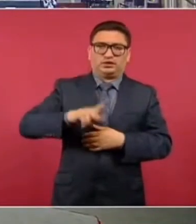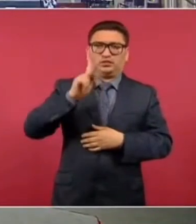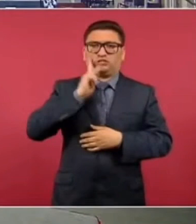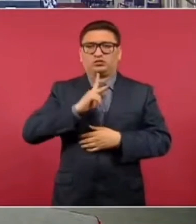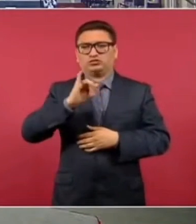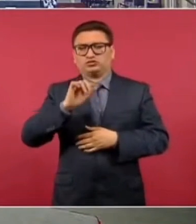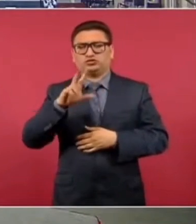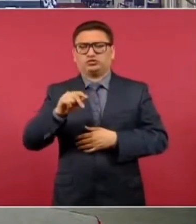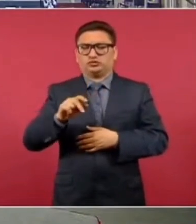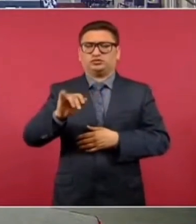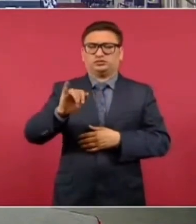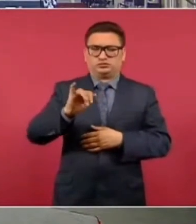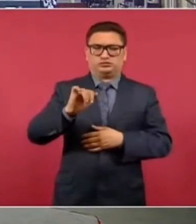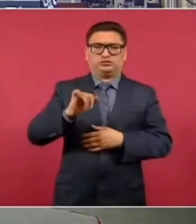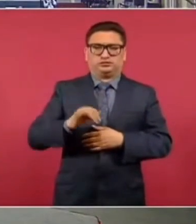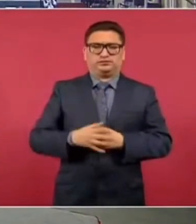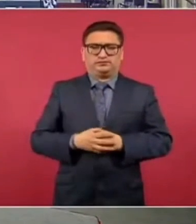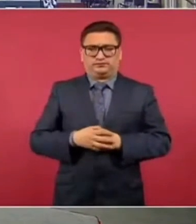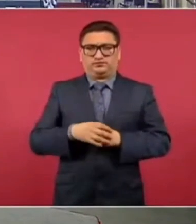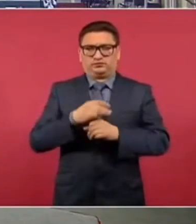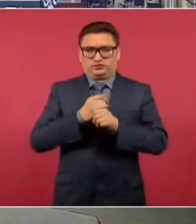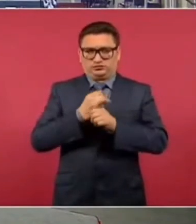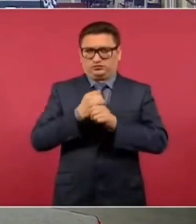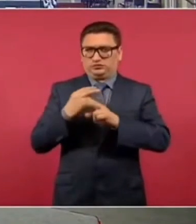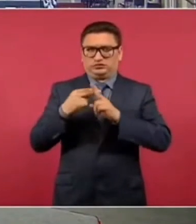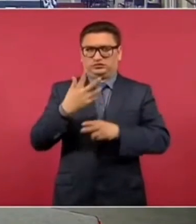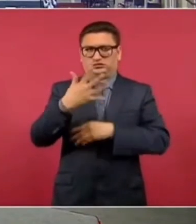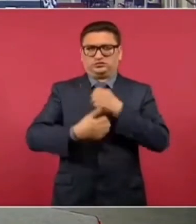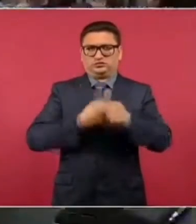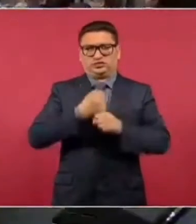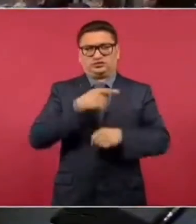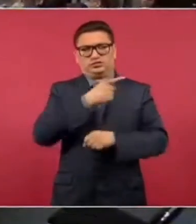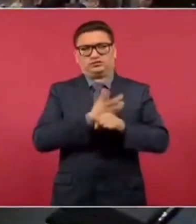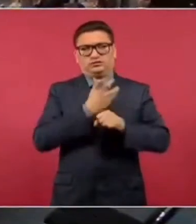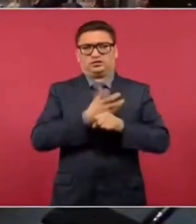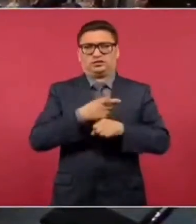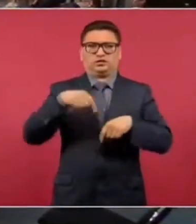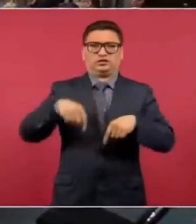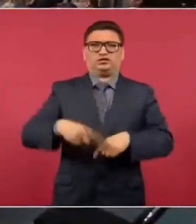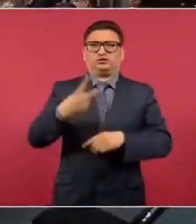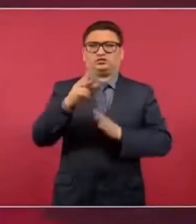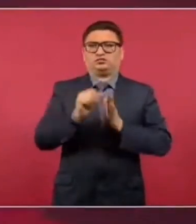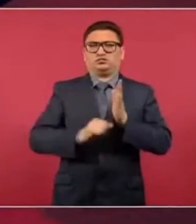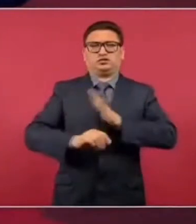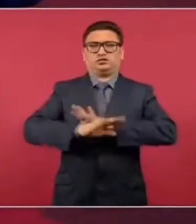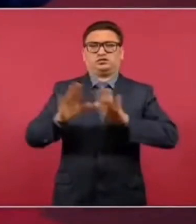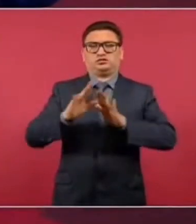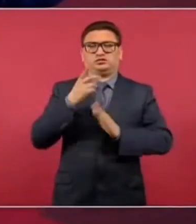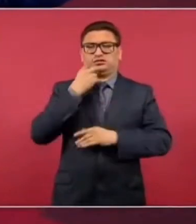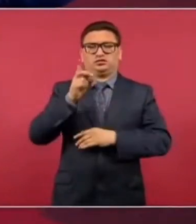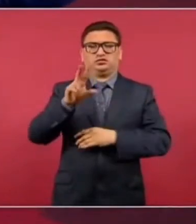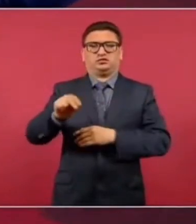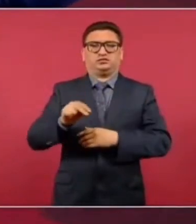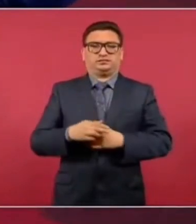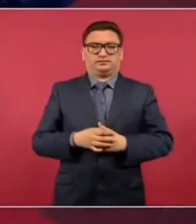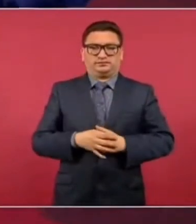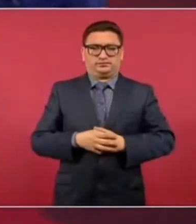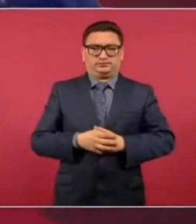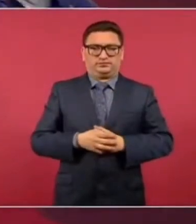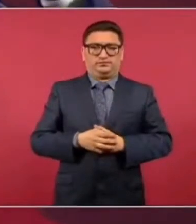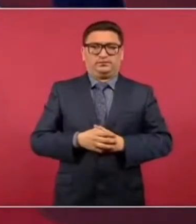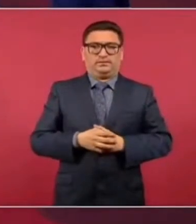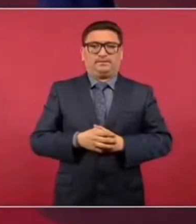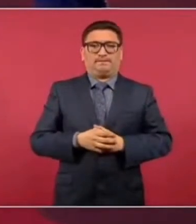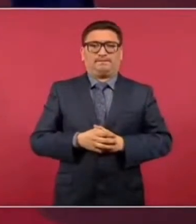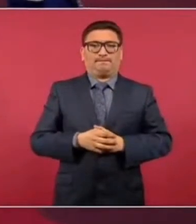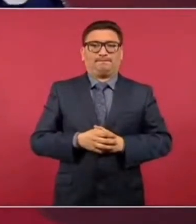esas ¿cómo no? evidencias? Sí. Fue una investigación de 5 años en Estados Unidos y aquí en 2 meses se determinó que no. Pero